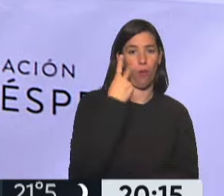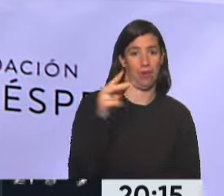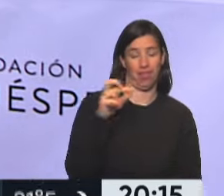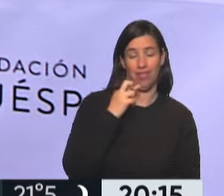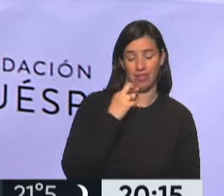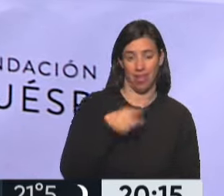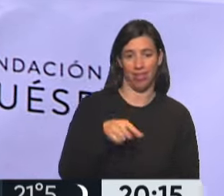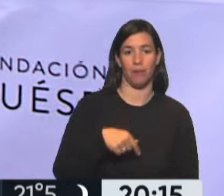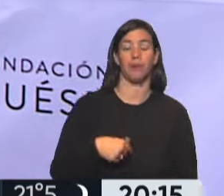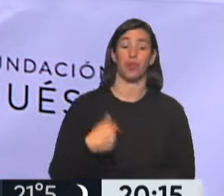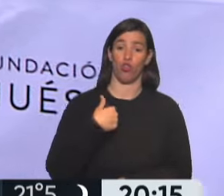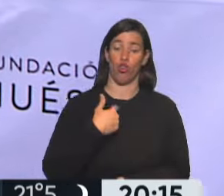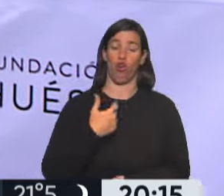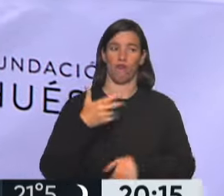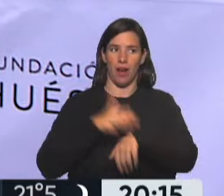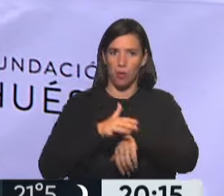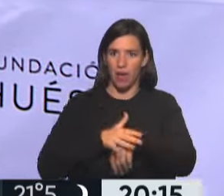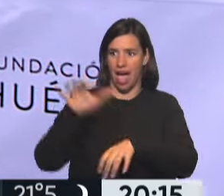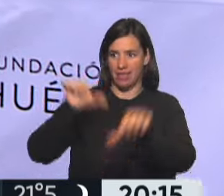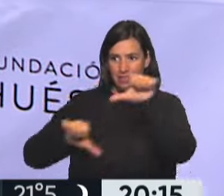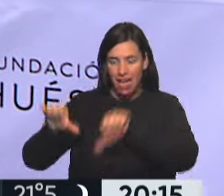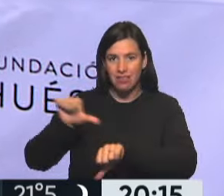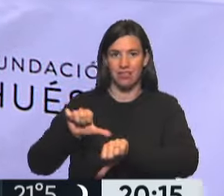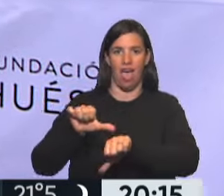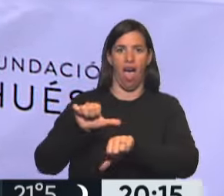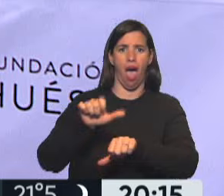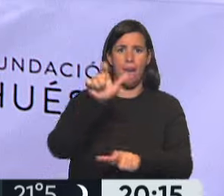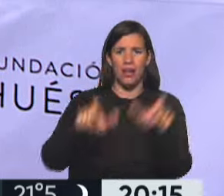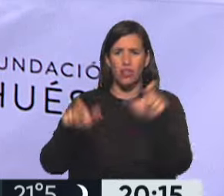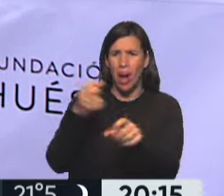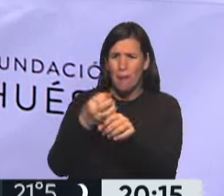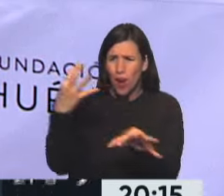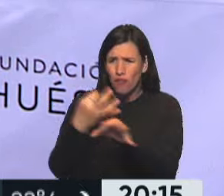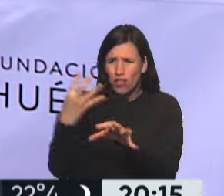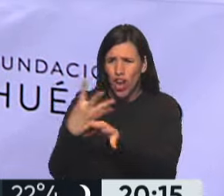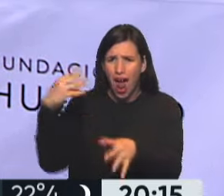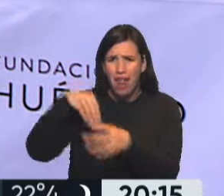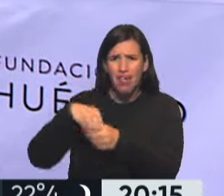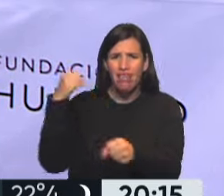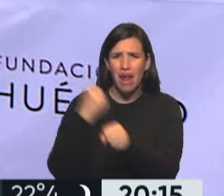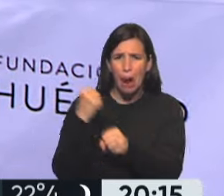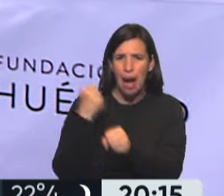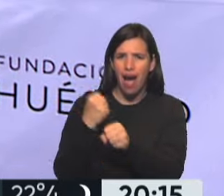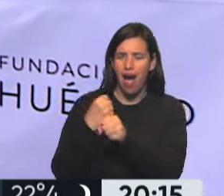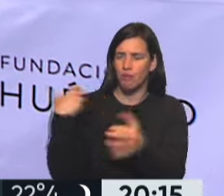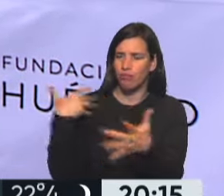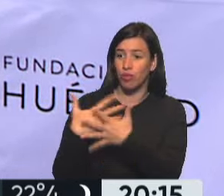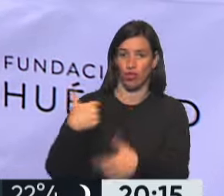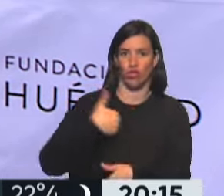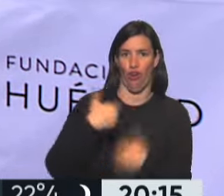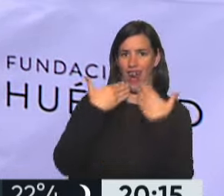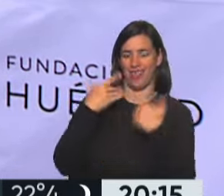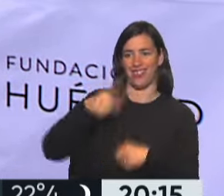ciencia y a la comunidad científica y de muchos científicos que han estado muchas décadas trabajando. Yo soy el fruto de